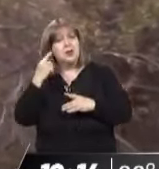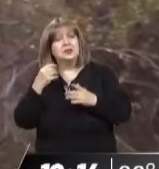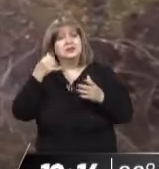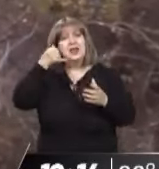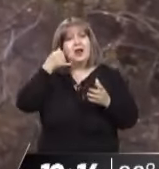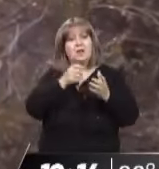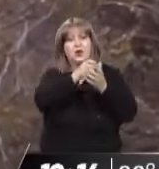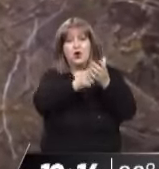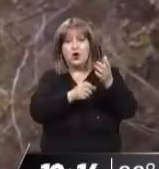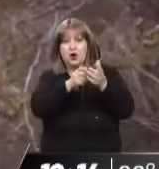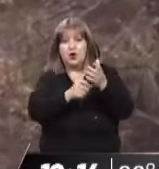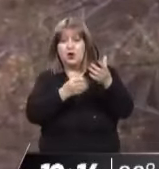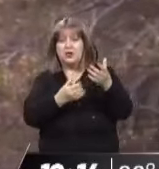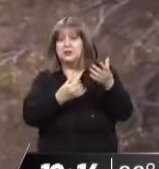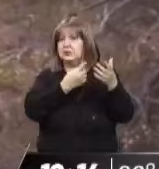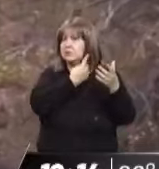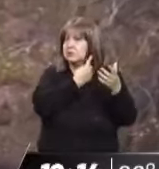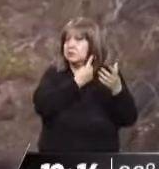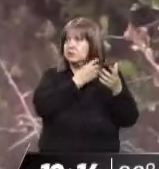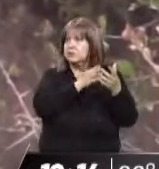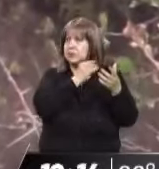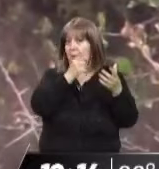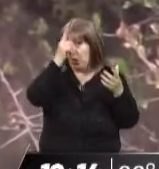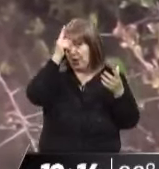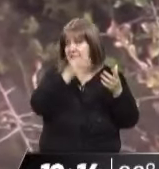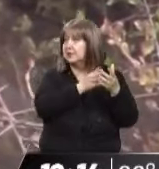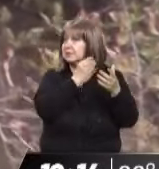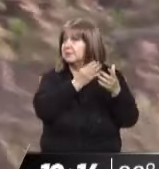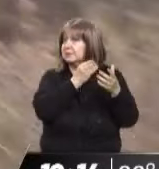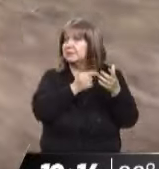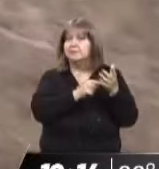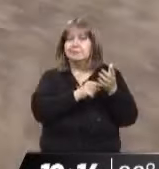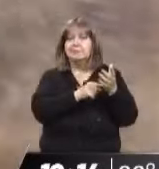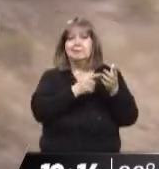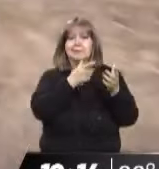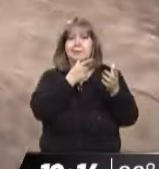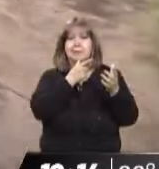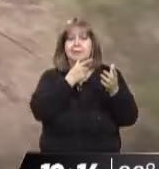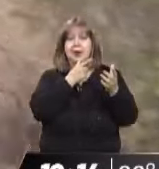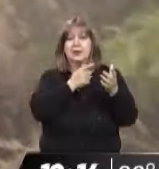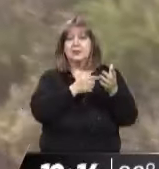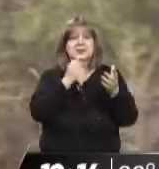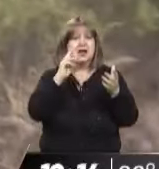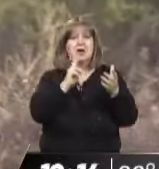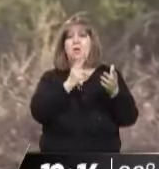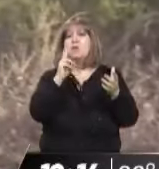cuales han brindado información importante para la causa como indicios de que estamos frente a un femicidio.